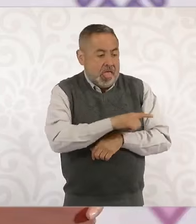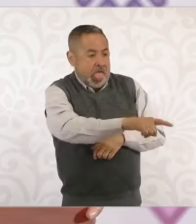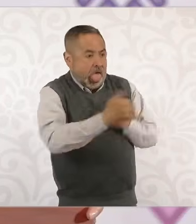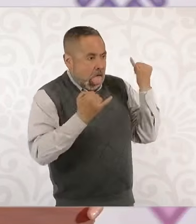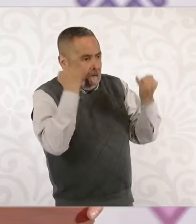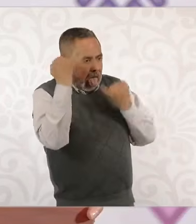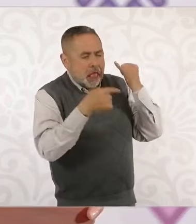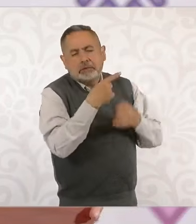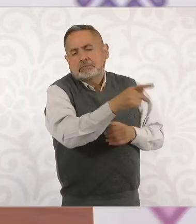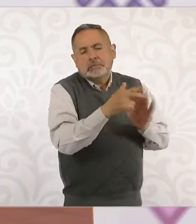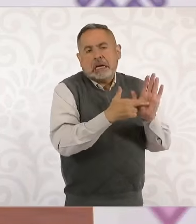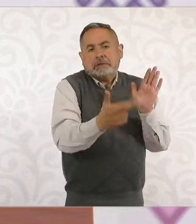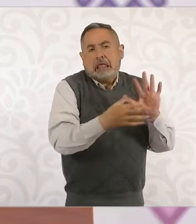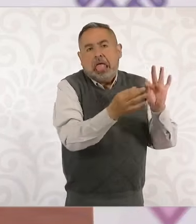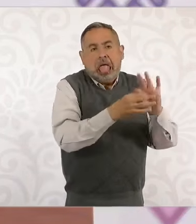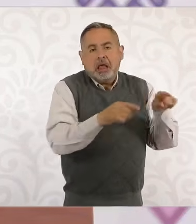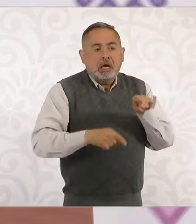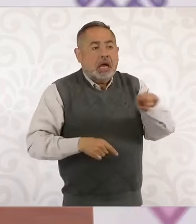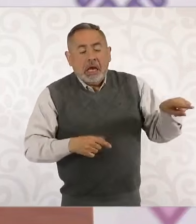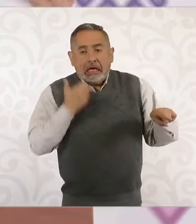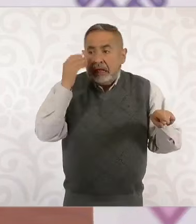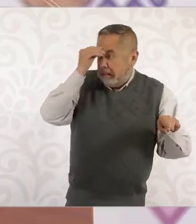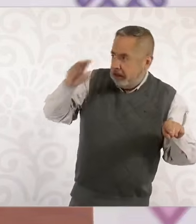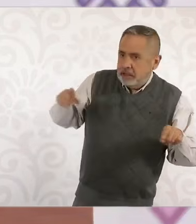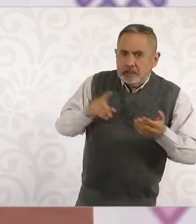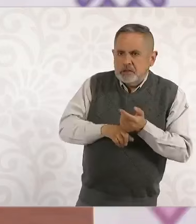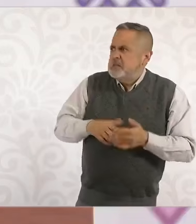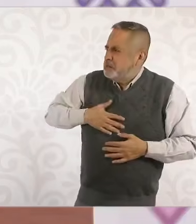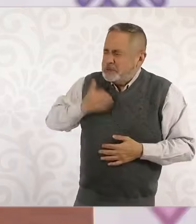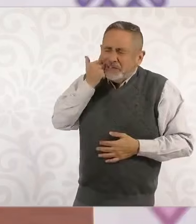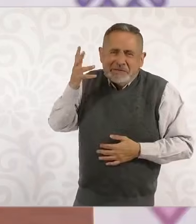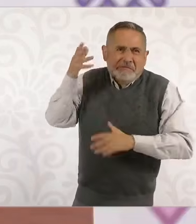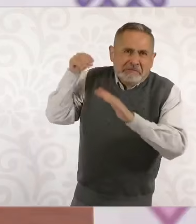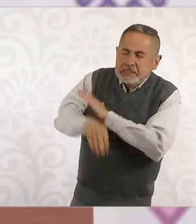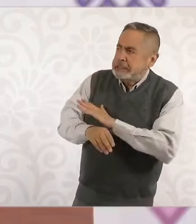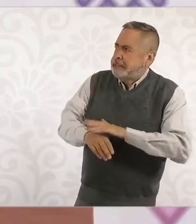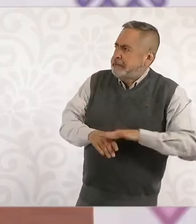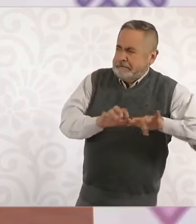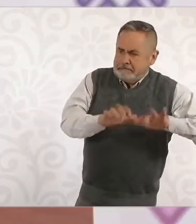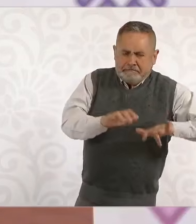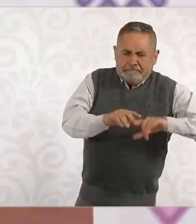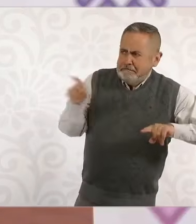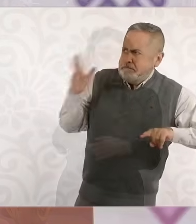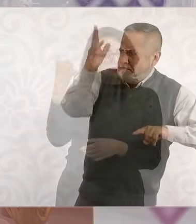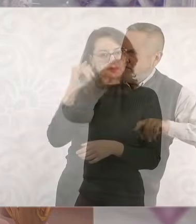de esta revista que a lo mejor busca decir lo que ellos quisieran que ocurriera, pero no, eso no va a